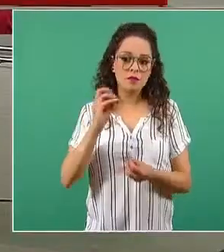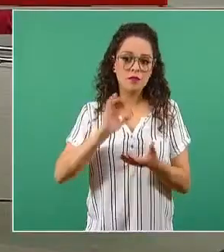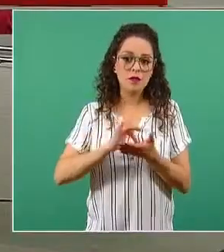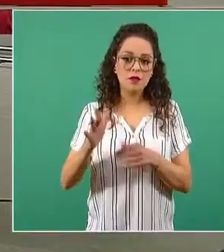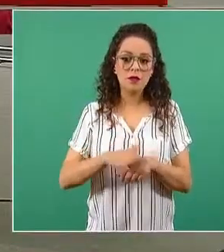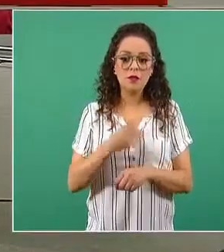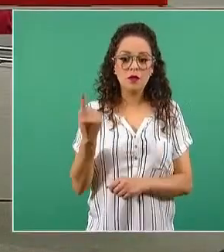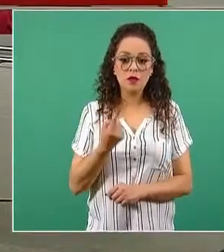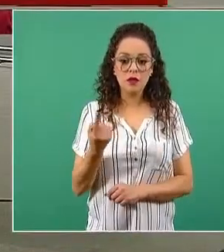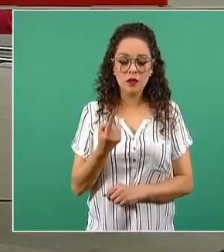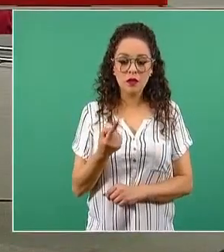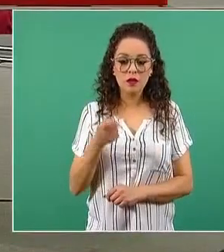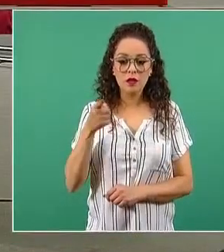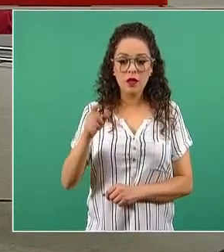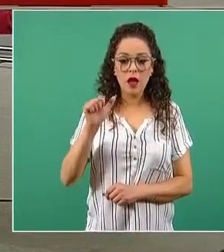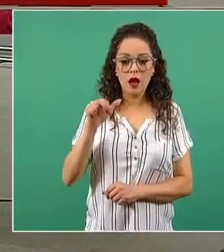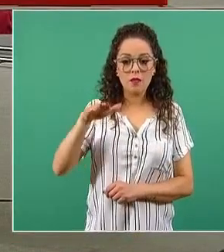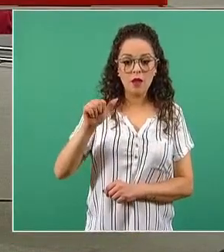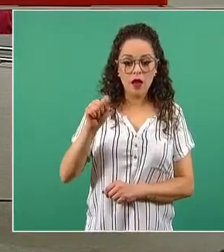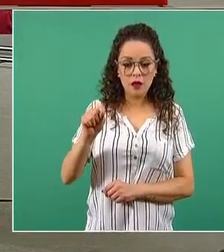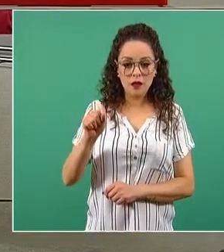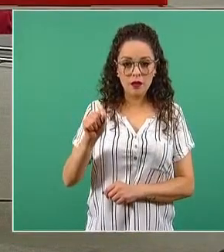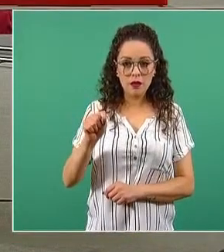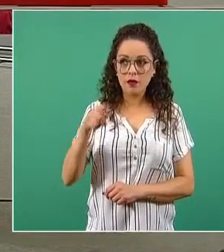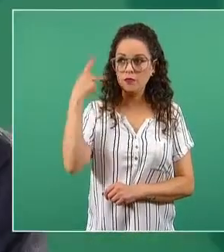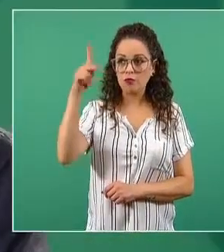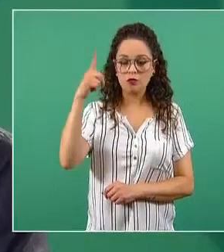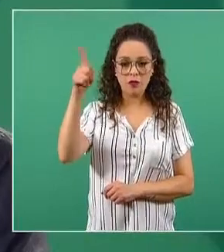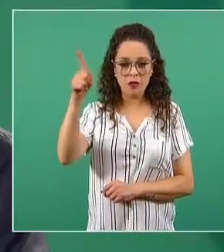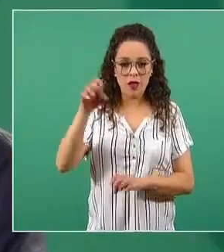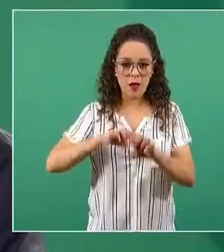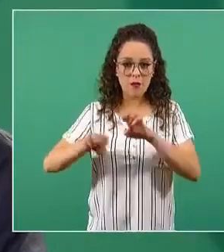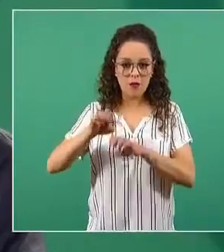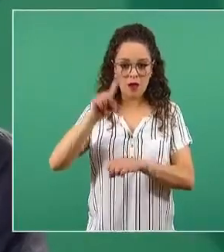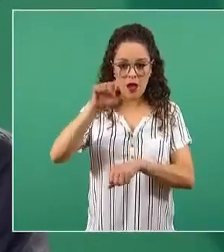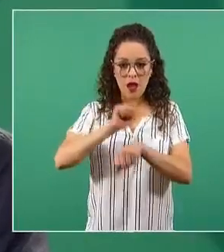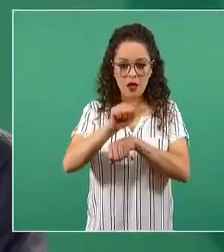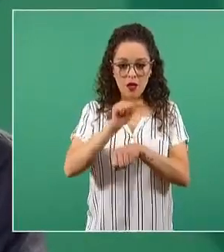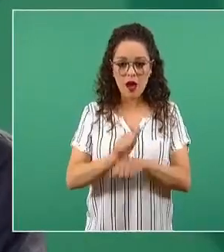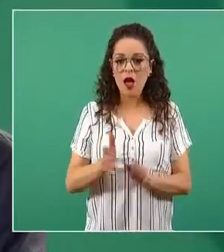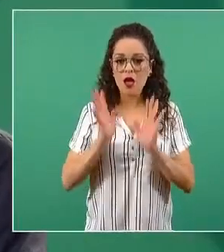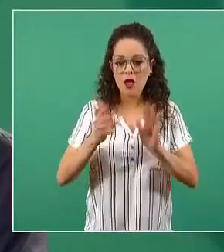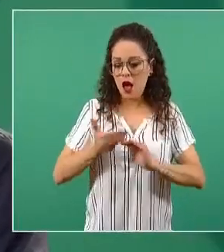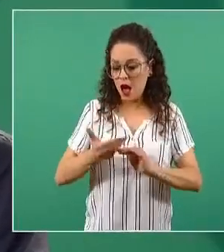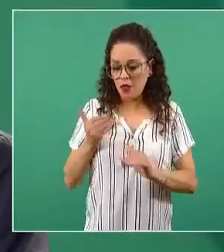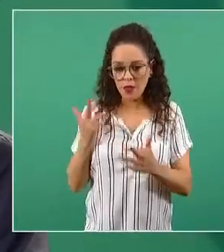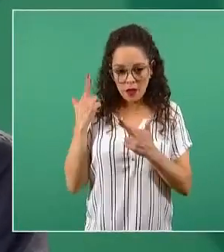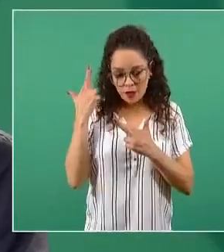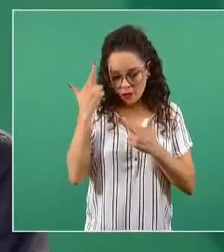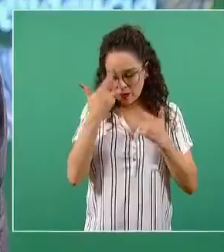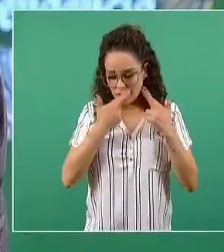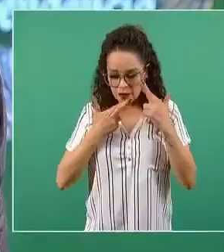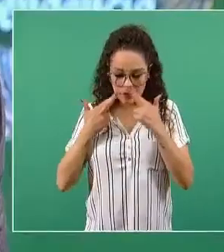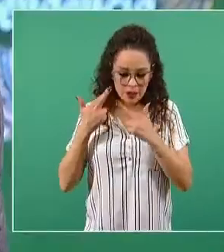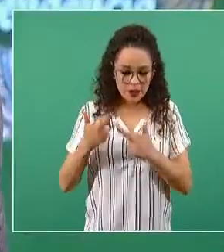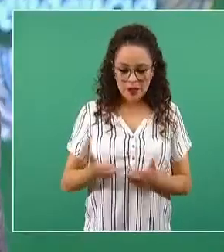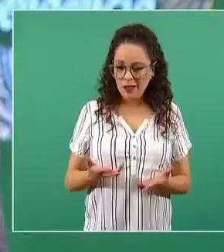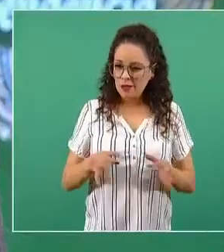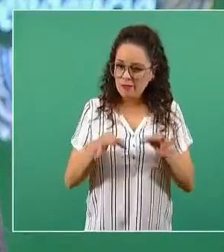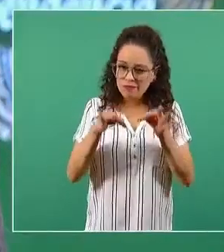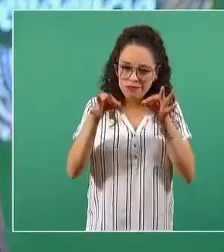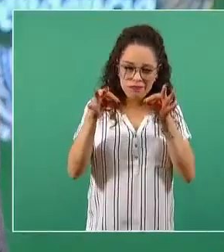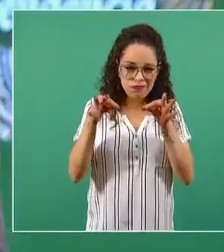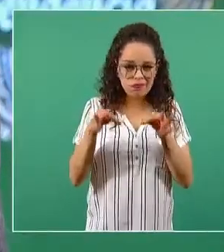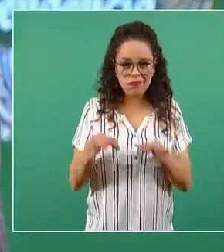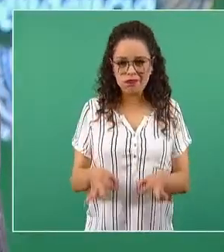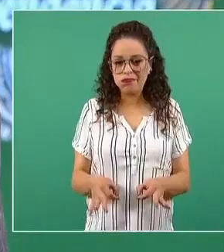ANMAT, la Agencia de Regulación Sanitaria de Argentina, ya había hecho un cuidadoso trabajo de análisis. Nosotros tenemos